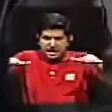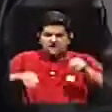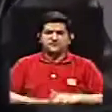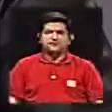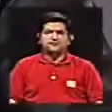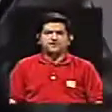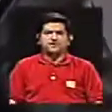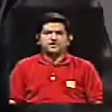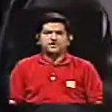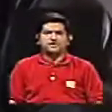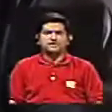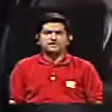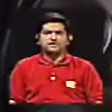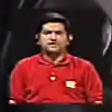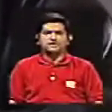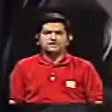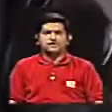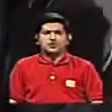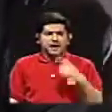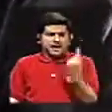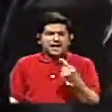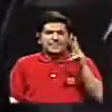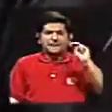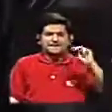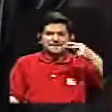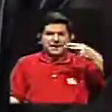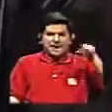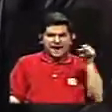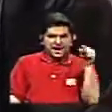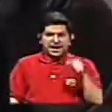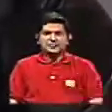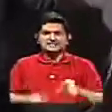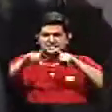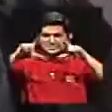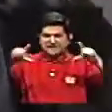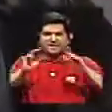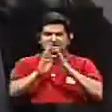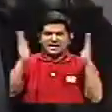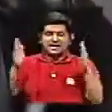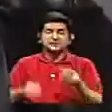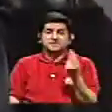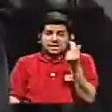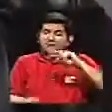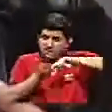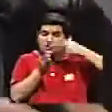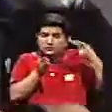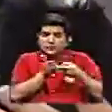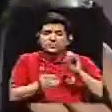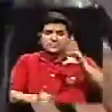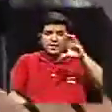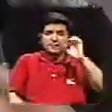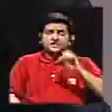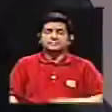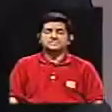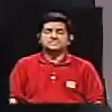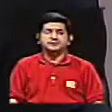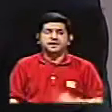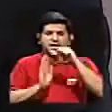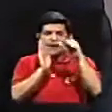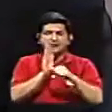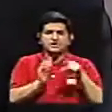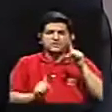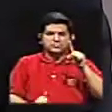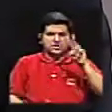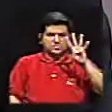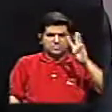en cada megahercio de ocupación de la banda ancha, es plata del ICE. Dice el artículo 146